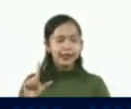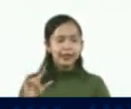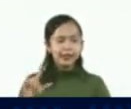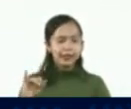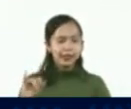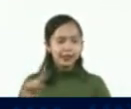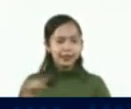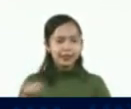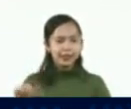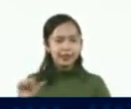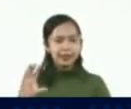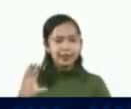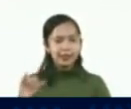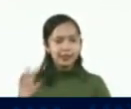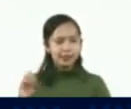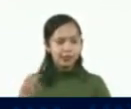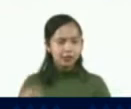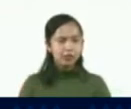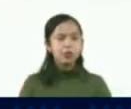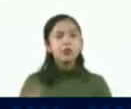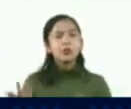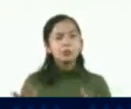centralizada en la atención al ciudadano.